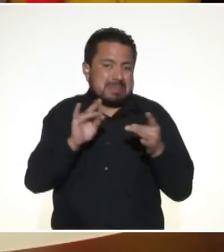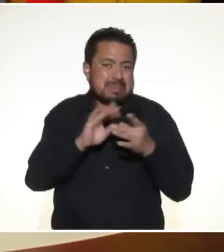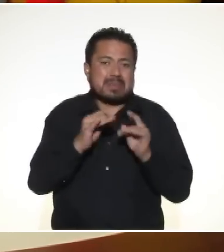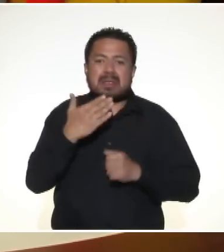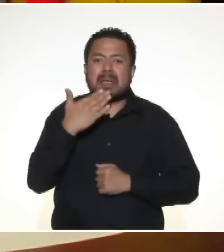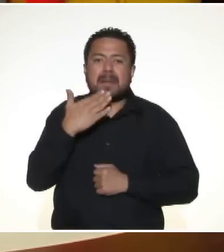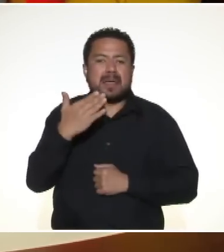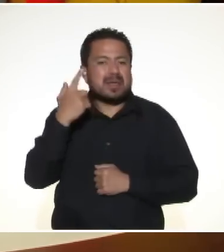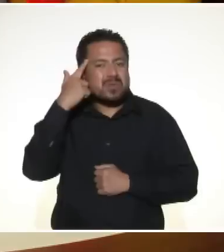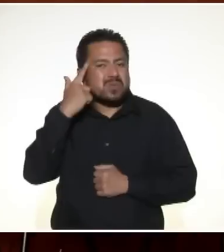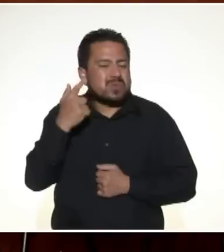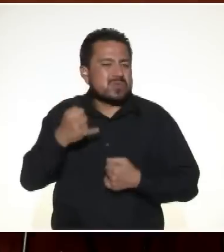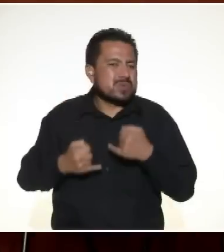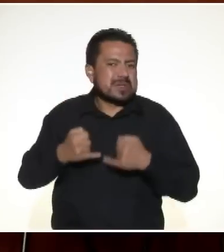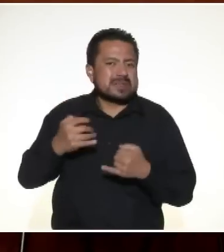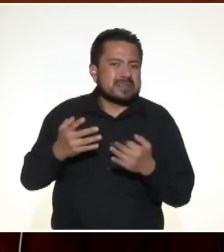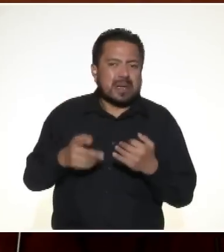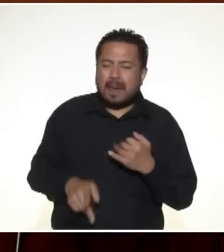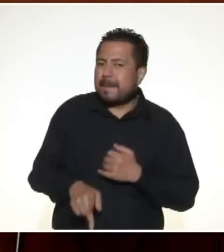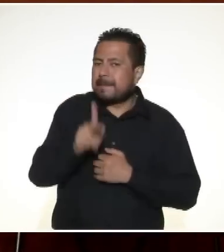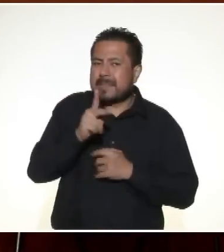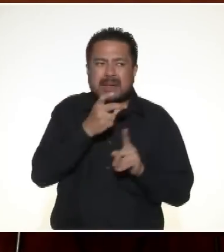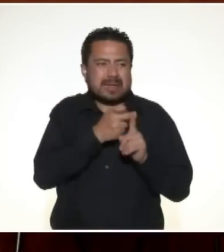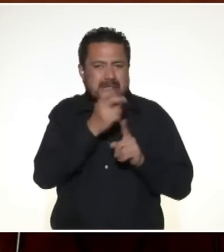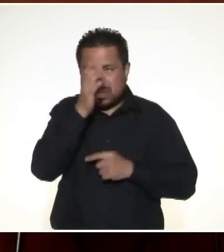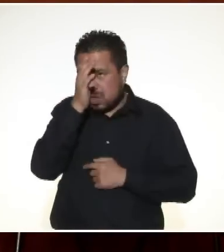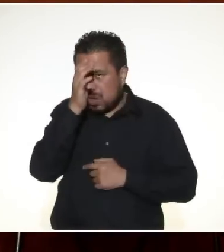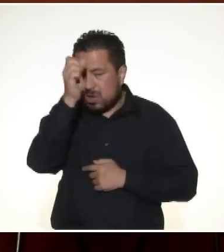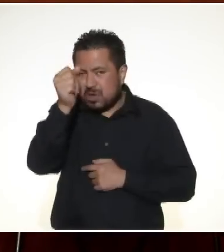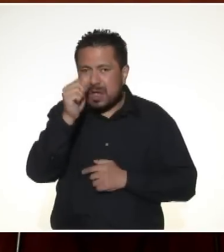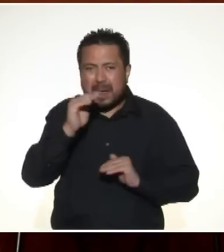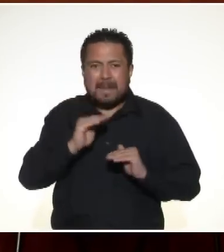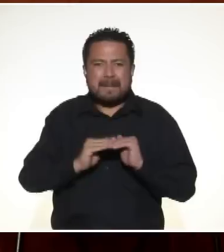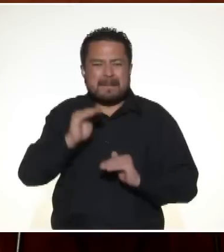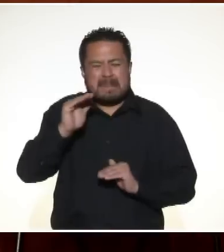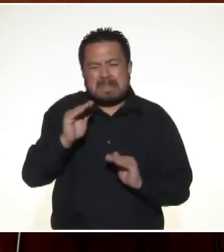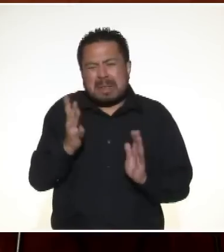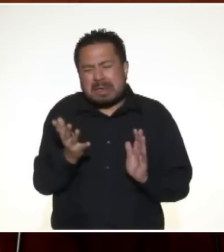buen juicio, ¿no? Pero eso es un término, la verdad es que muy